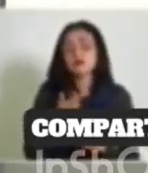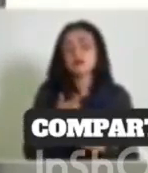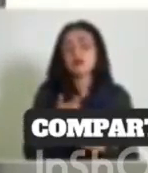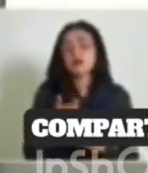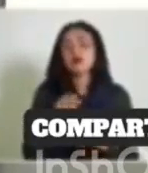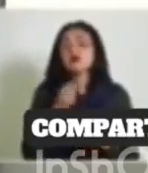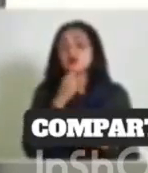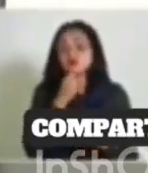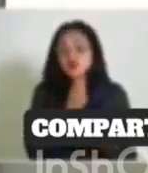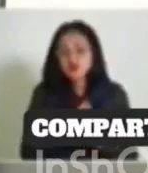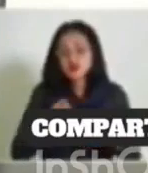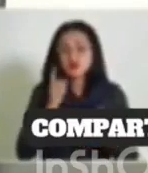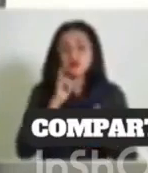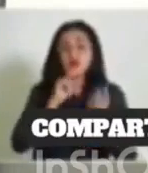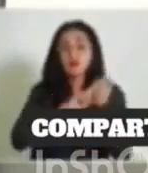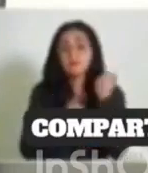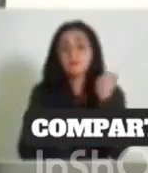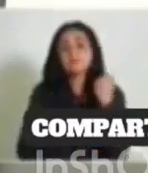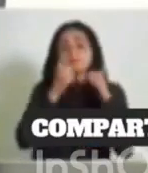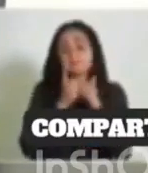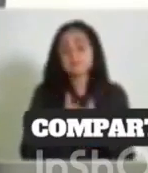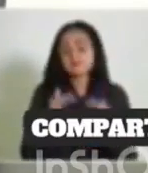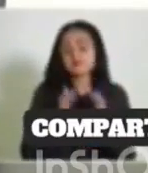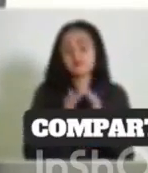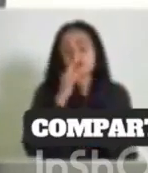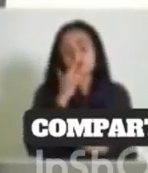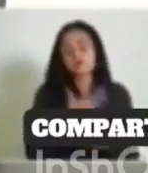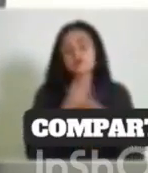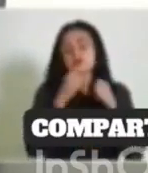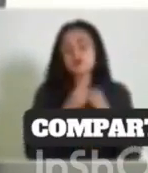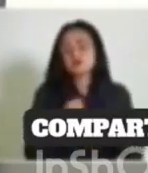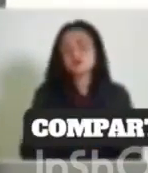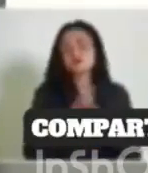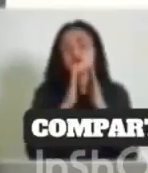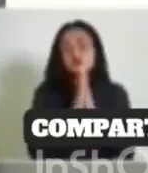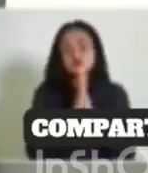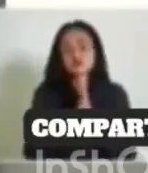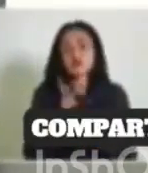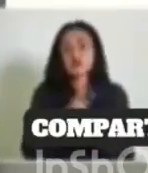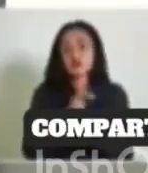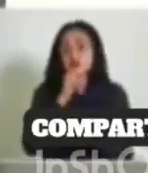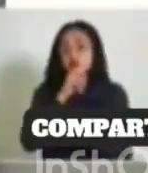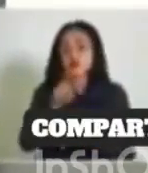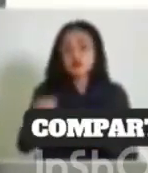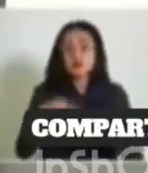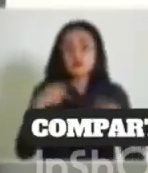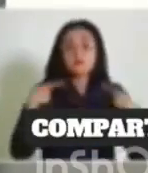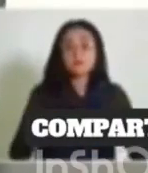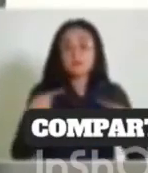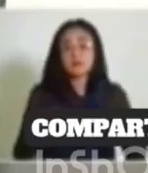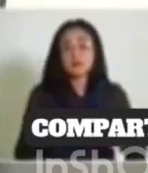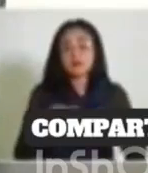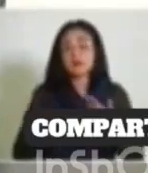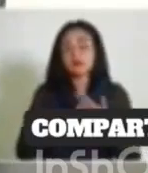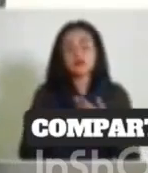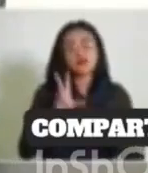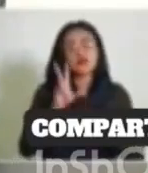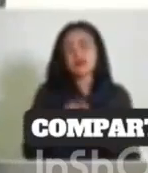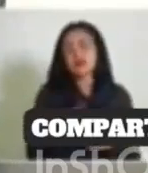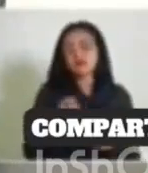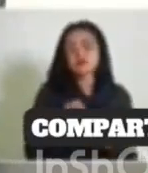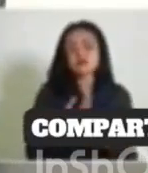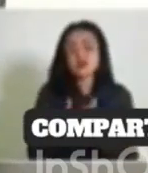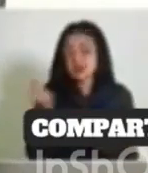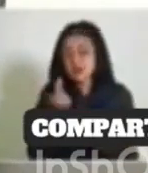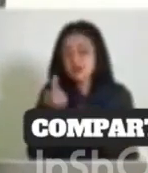mujeres embarazadas, se mantengan en resguardo domiciliario corresponsable y seguro. Se exhorta también a la población en general a evitar salidas innecesarias